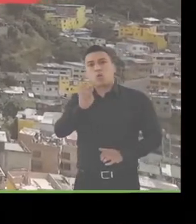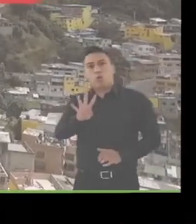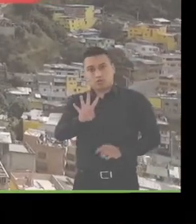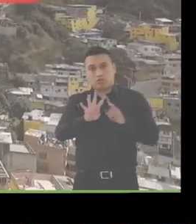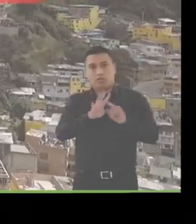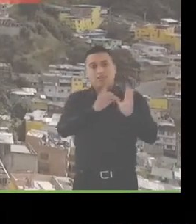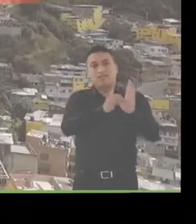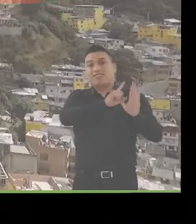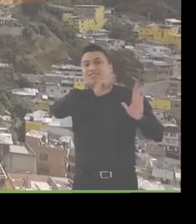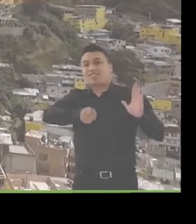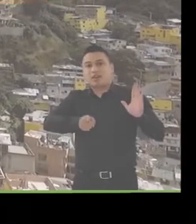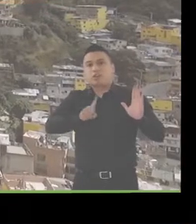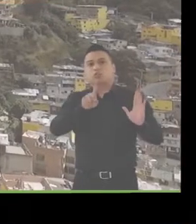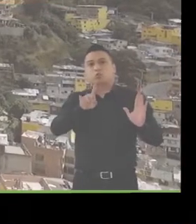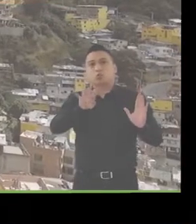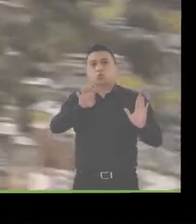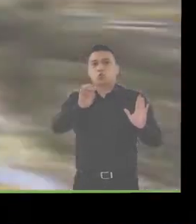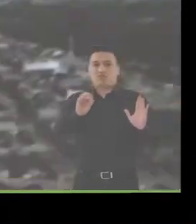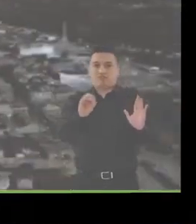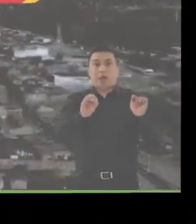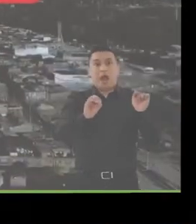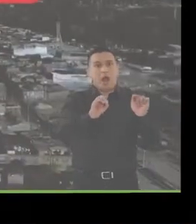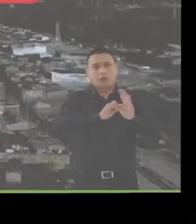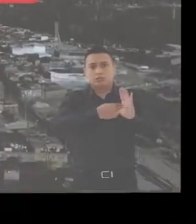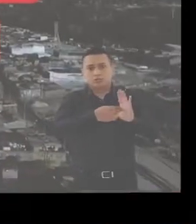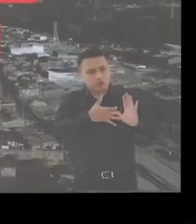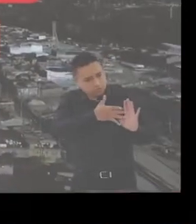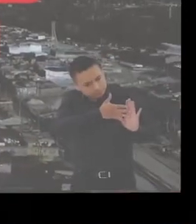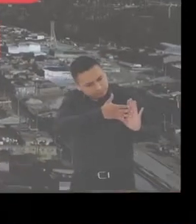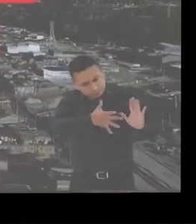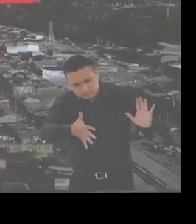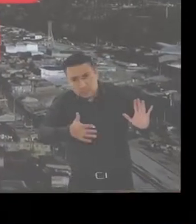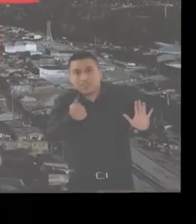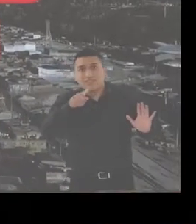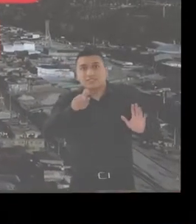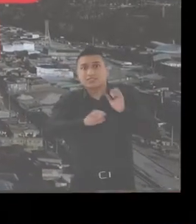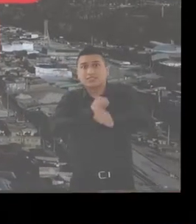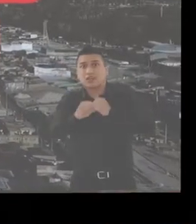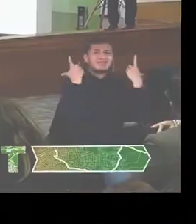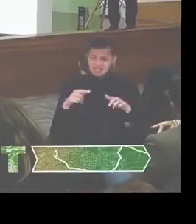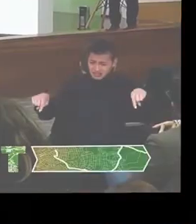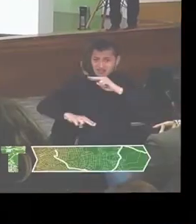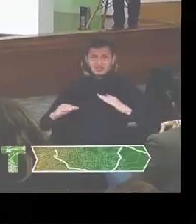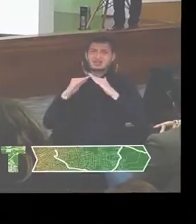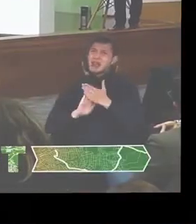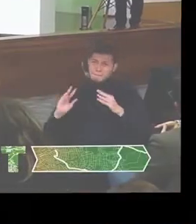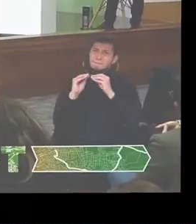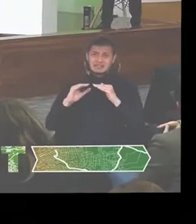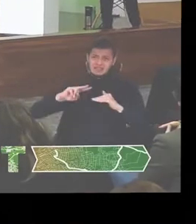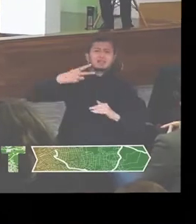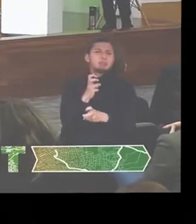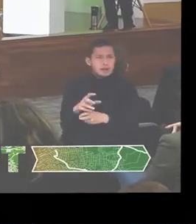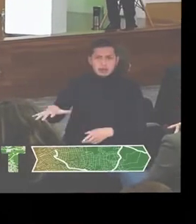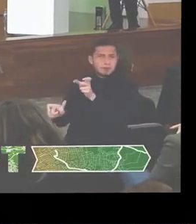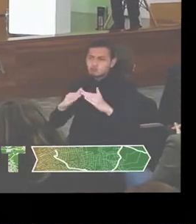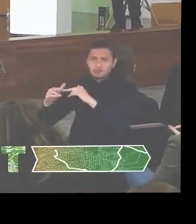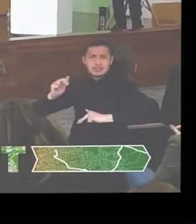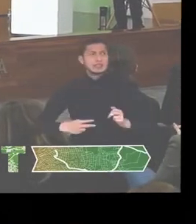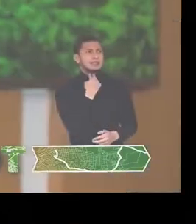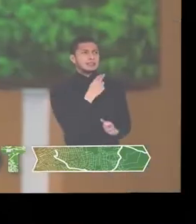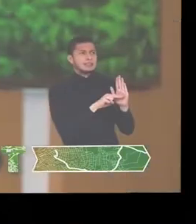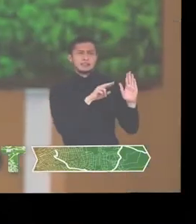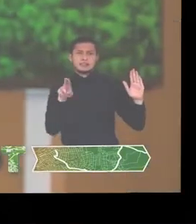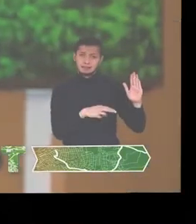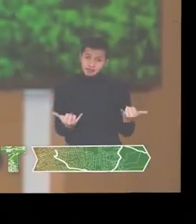el plazo para el cual, según la ley, se debe redactar un POT. Y entonces, si es claro cuál es el área donde se